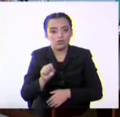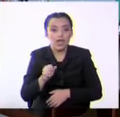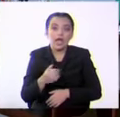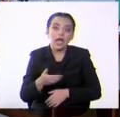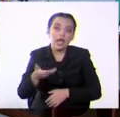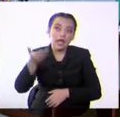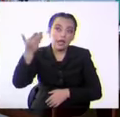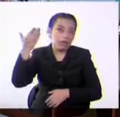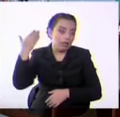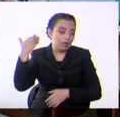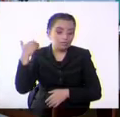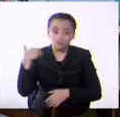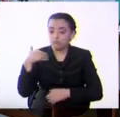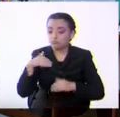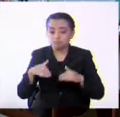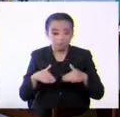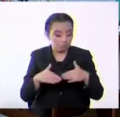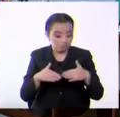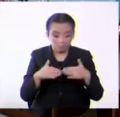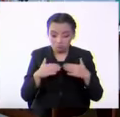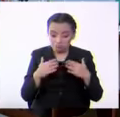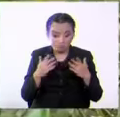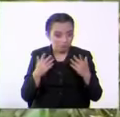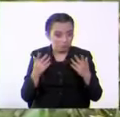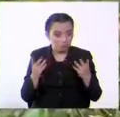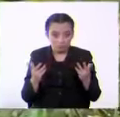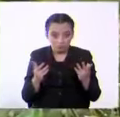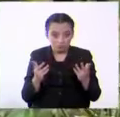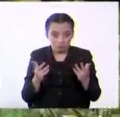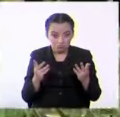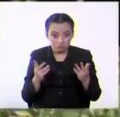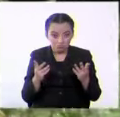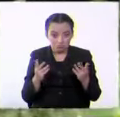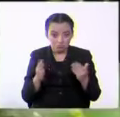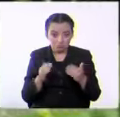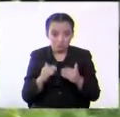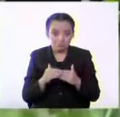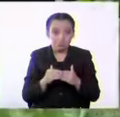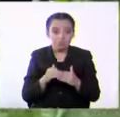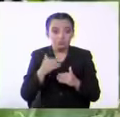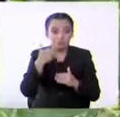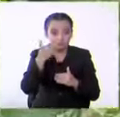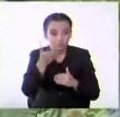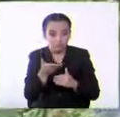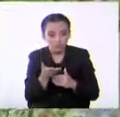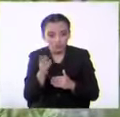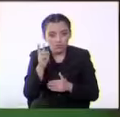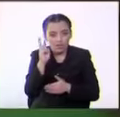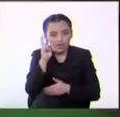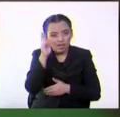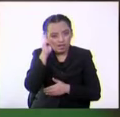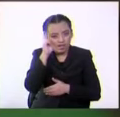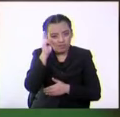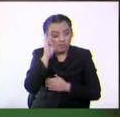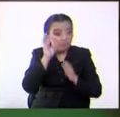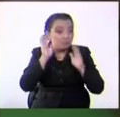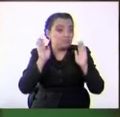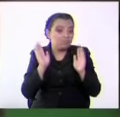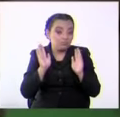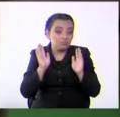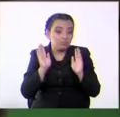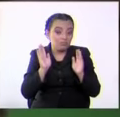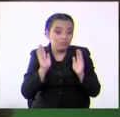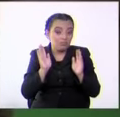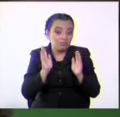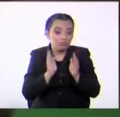en un momento dado en un lugar y que por alguna razón, por ejemplo, yéndose en las